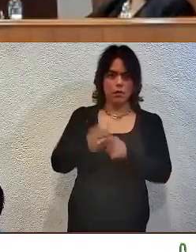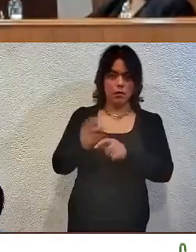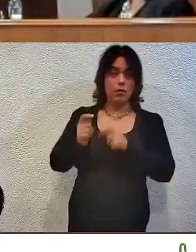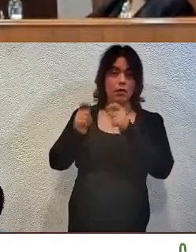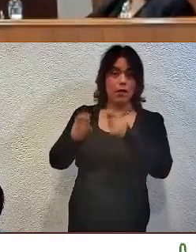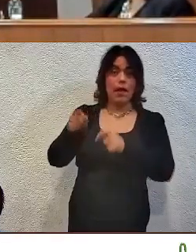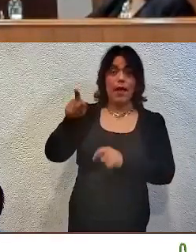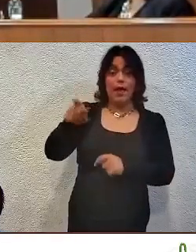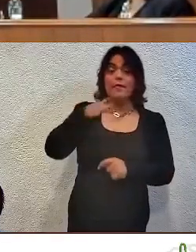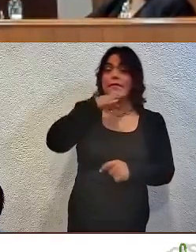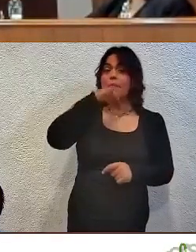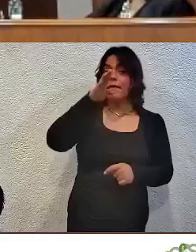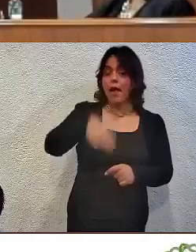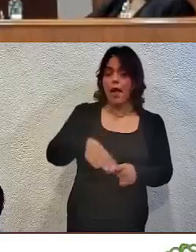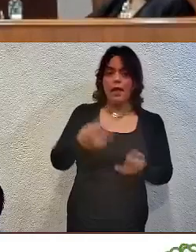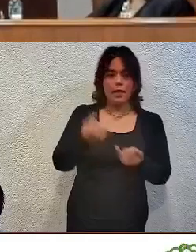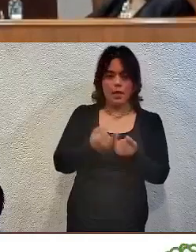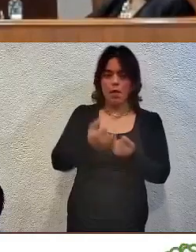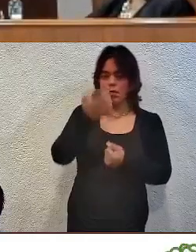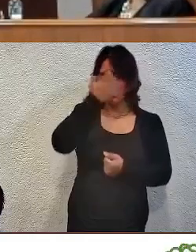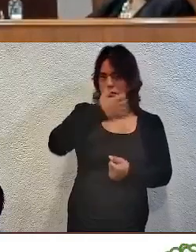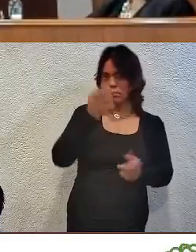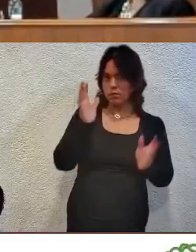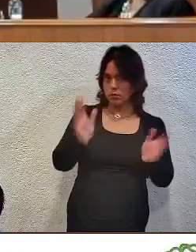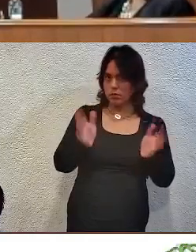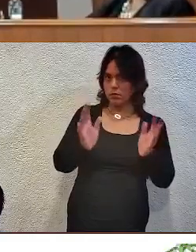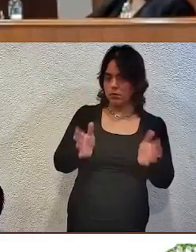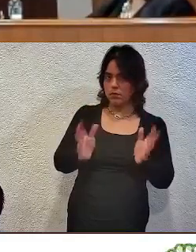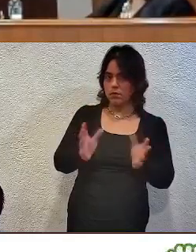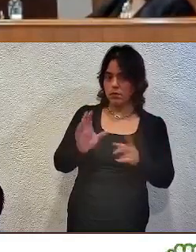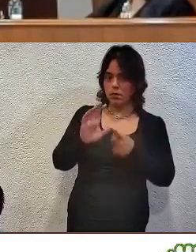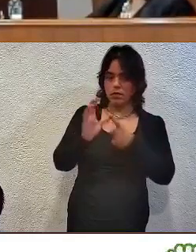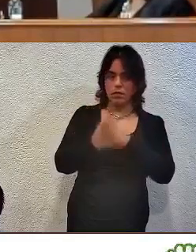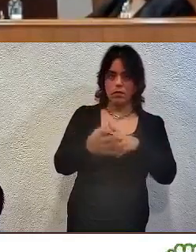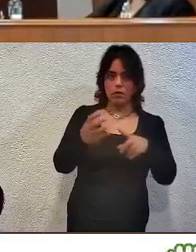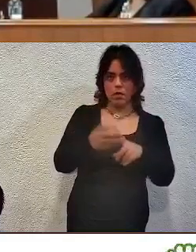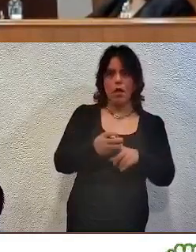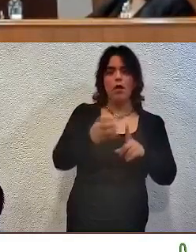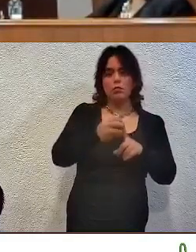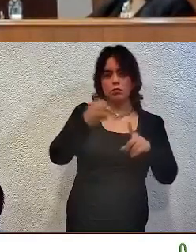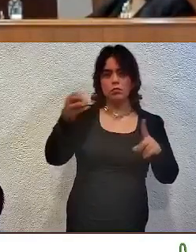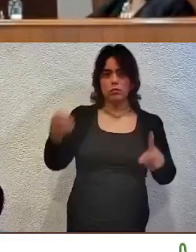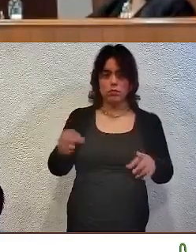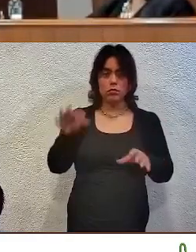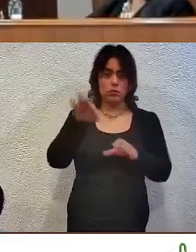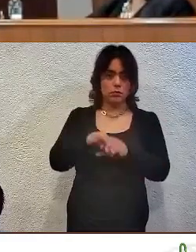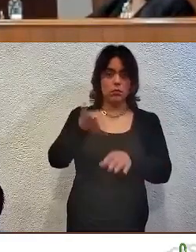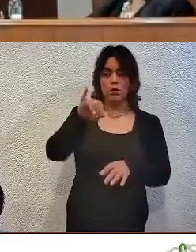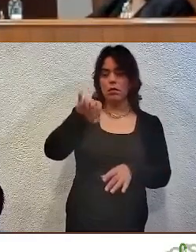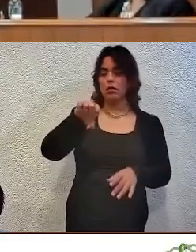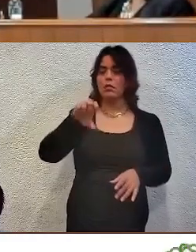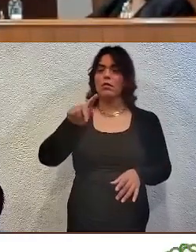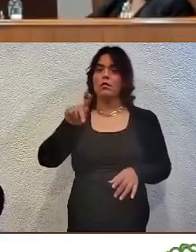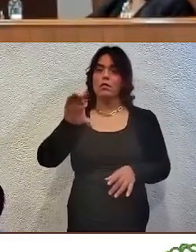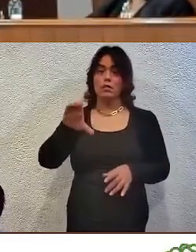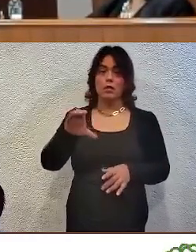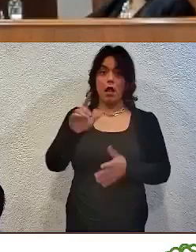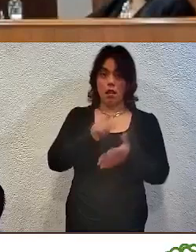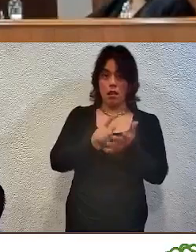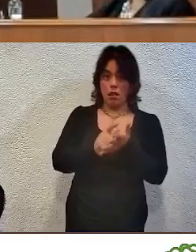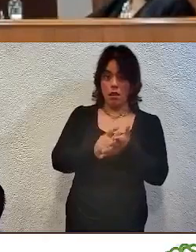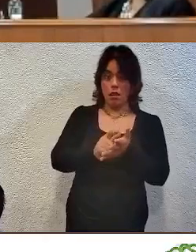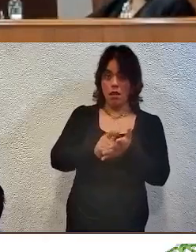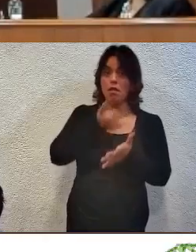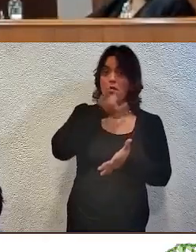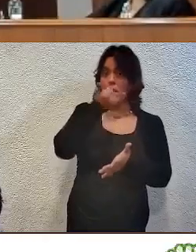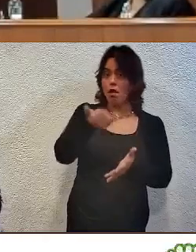contra y la vista ordenada ad cautelam a la Comisión de Organización Electoral del IEPC Guerrero es ilegal y arbitraria, por lo